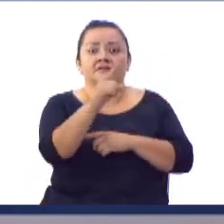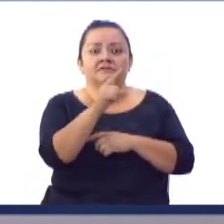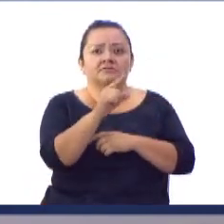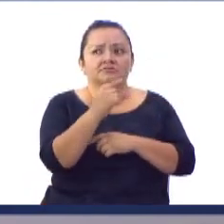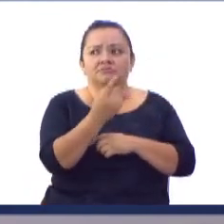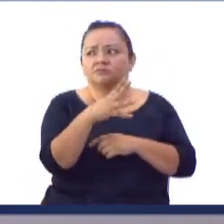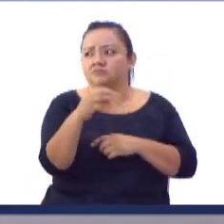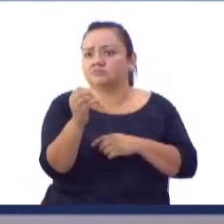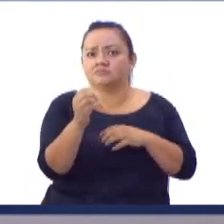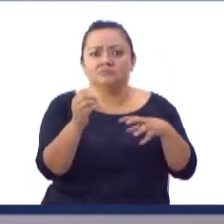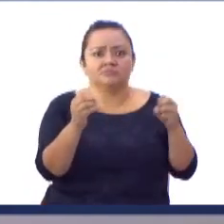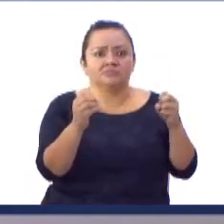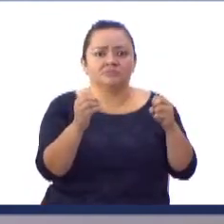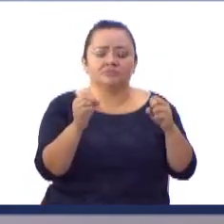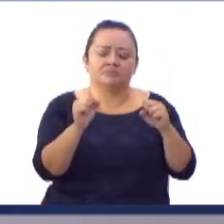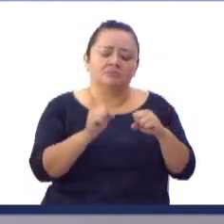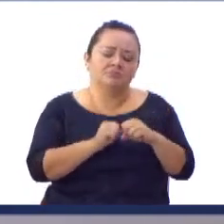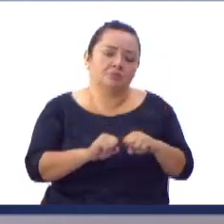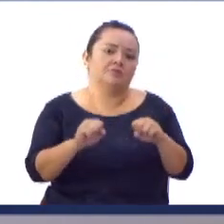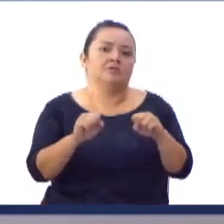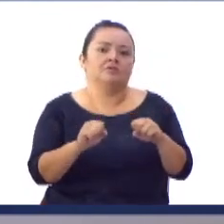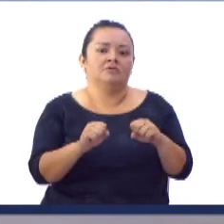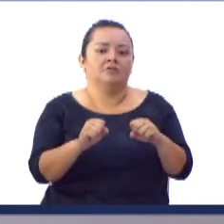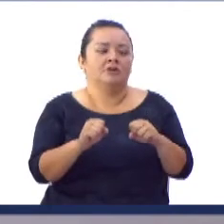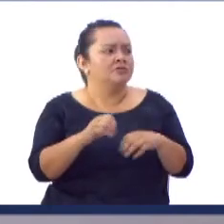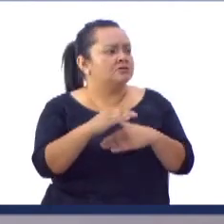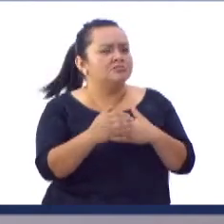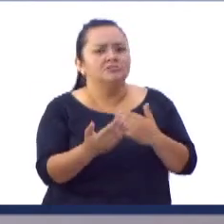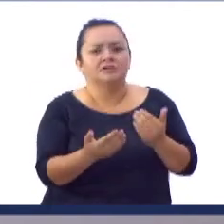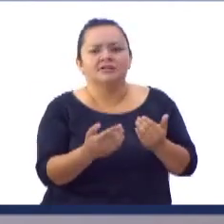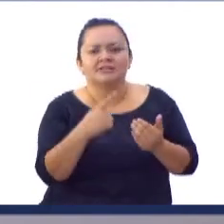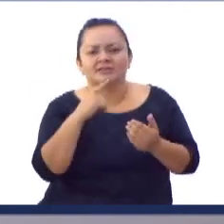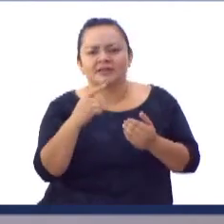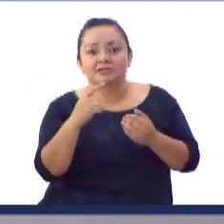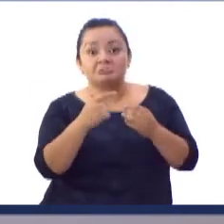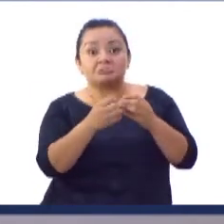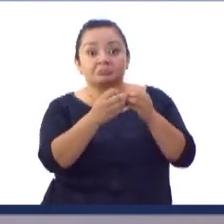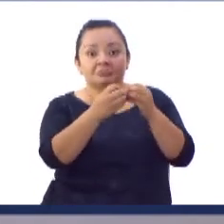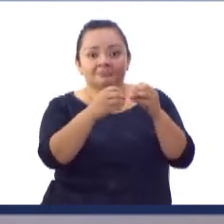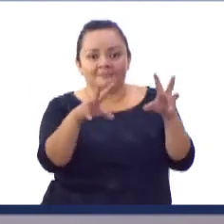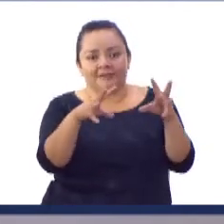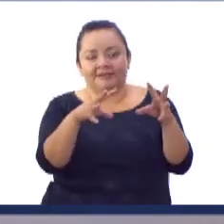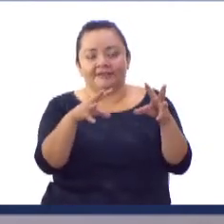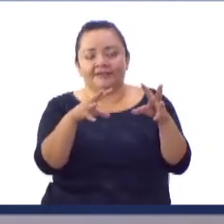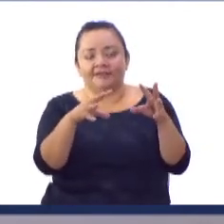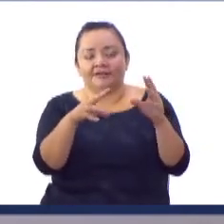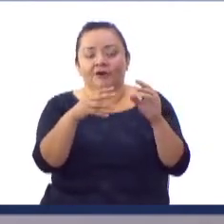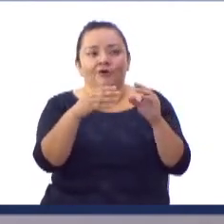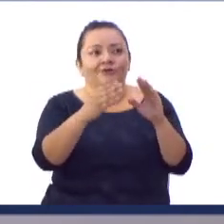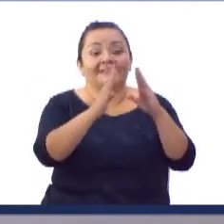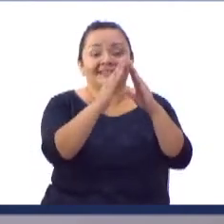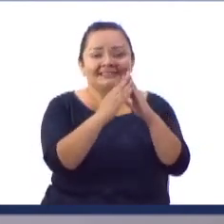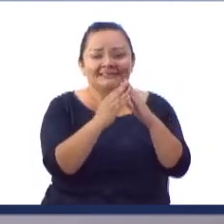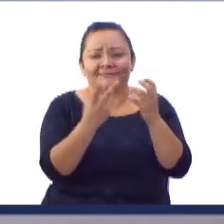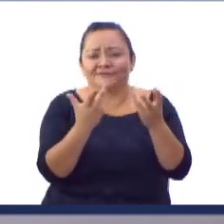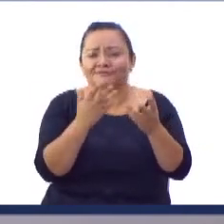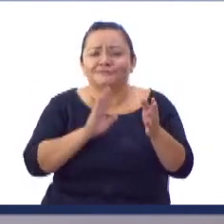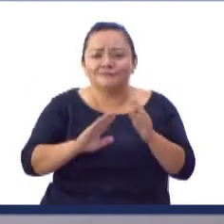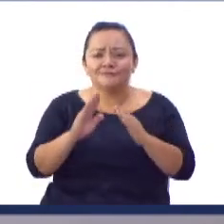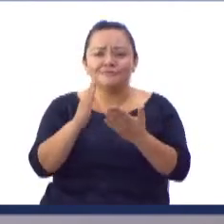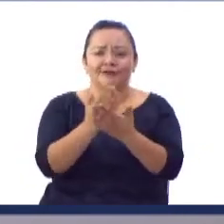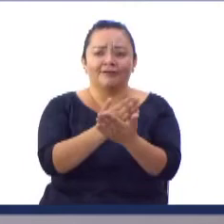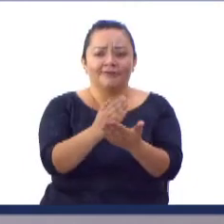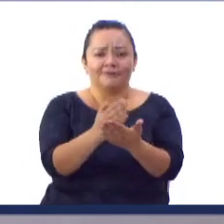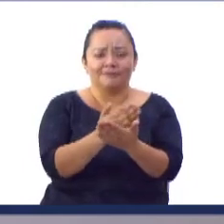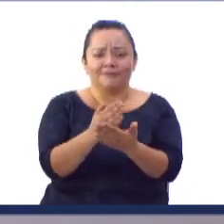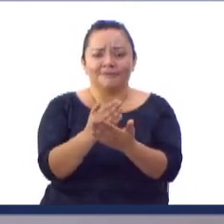dejaron herederos ni en sus sobrinos ni sus tíos ni a nadie sino que se pierden porque nunca quisieron compartir